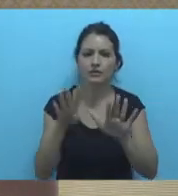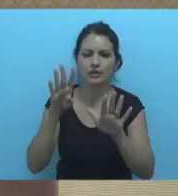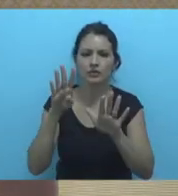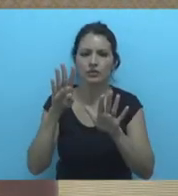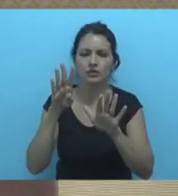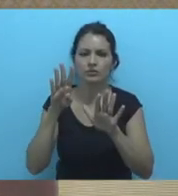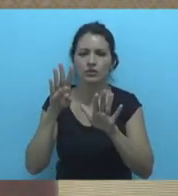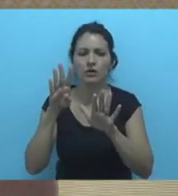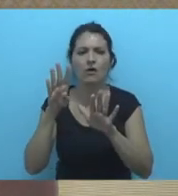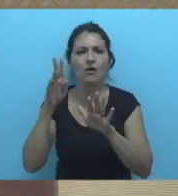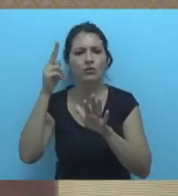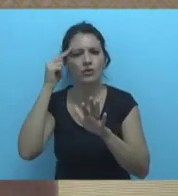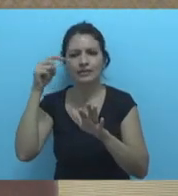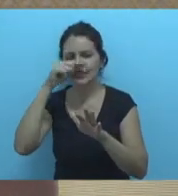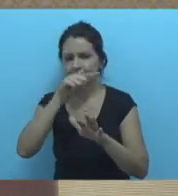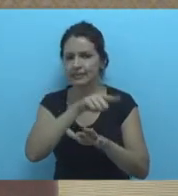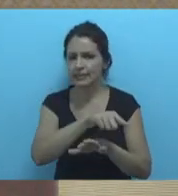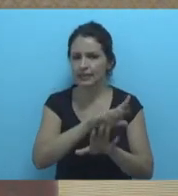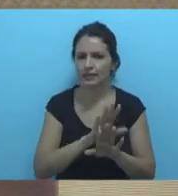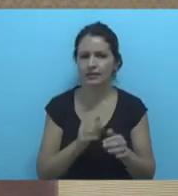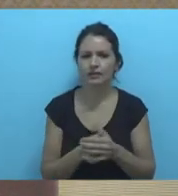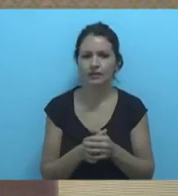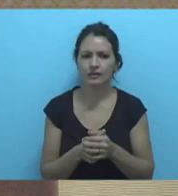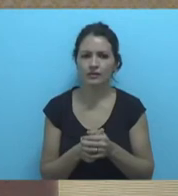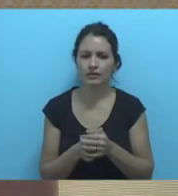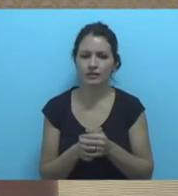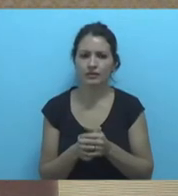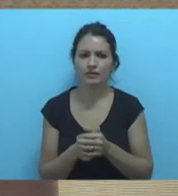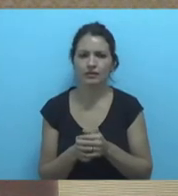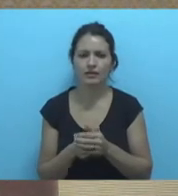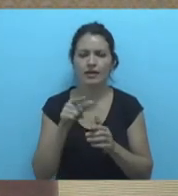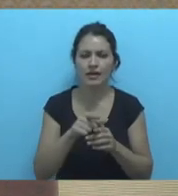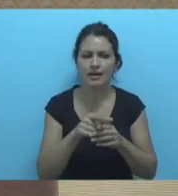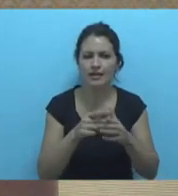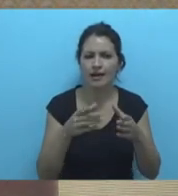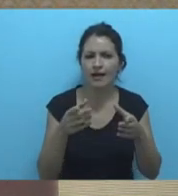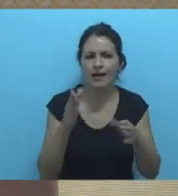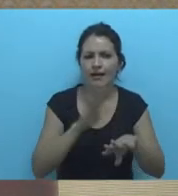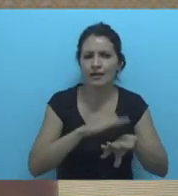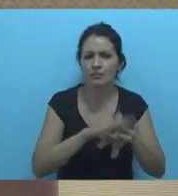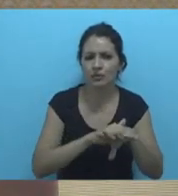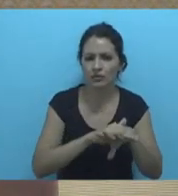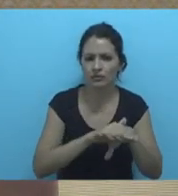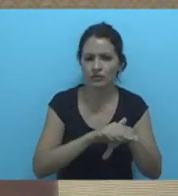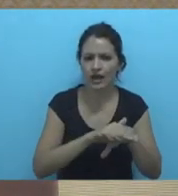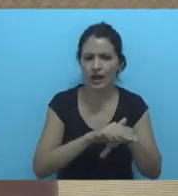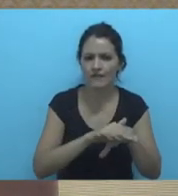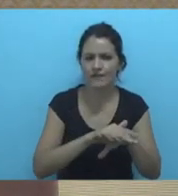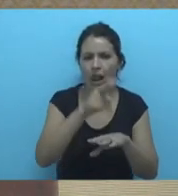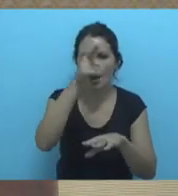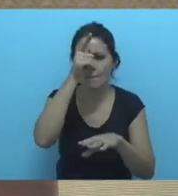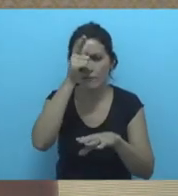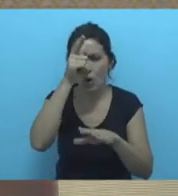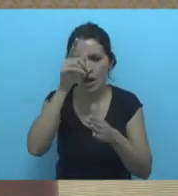que asumió la limpieza de la santafesina Sociedad Anónima de la Policía Provincial, cuando tenía todavía